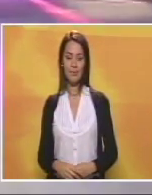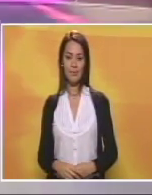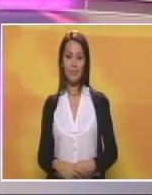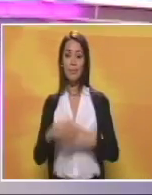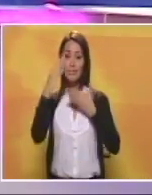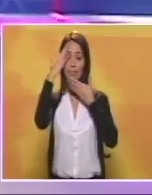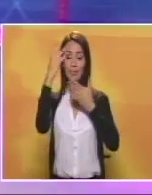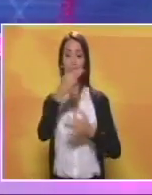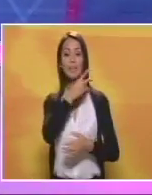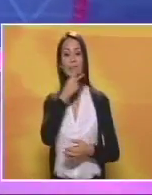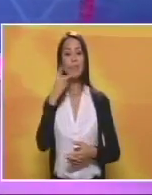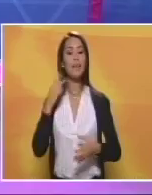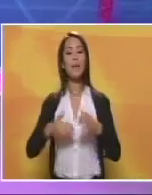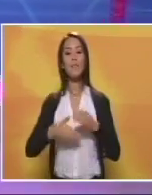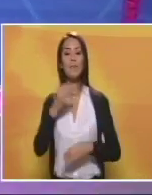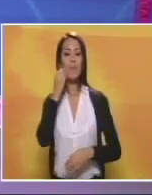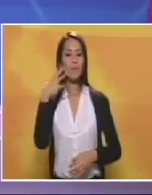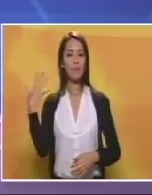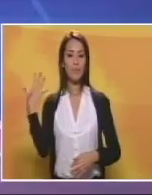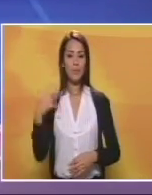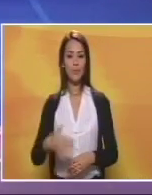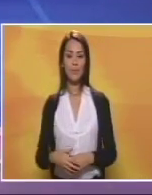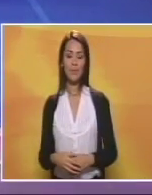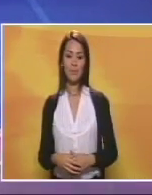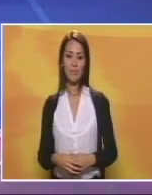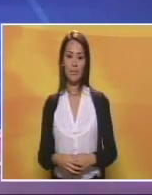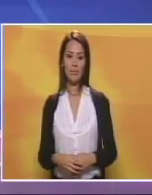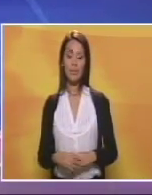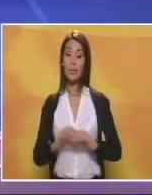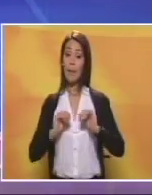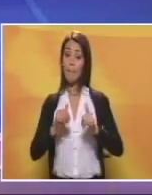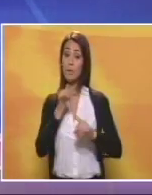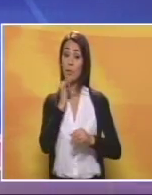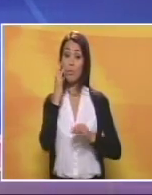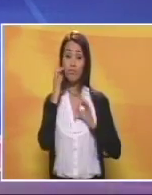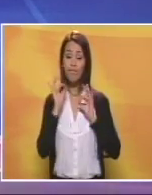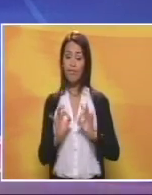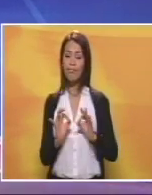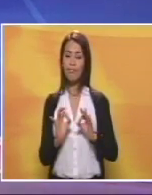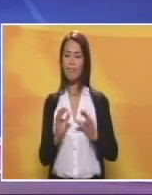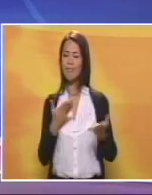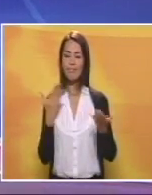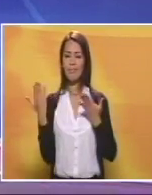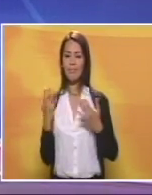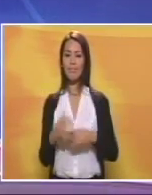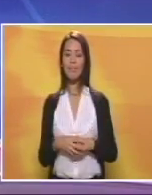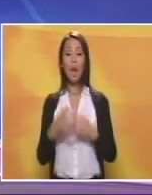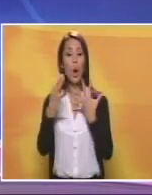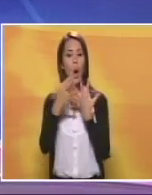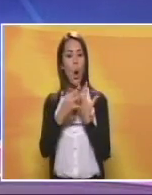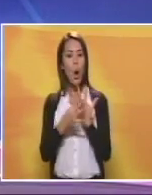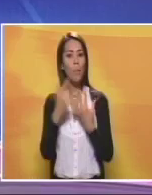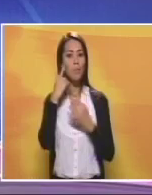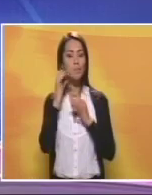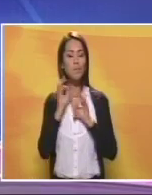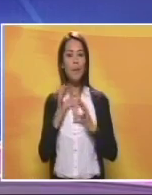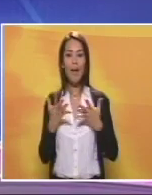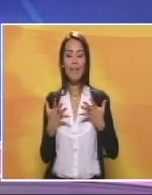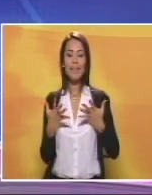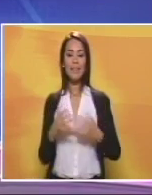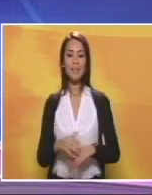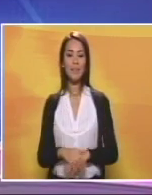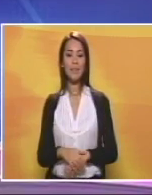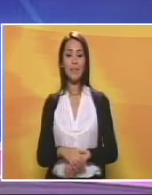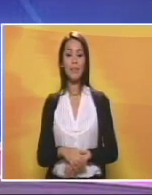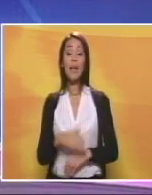Hola, ¿qué tal amigos? Soy Carilis Cuadros y esto es Estrenos y Estrellas. Iniciamos las noticias del mundo del espectáculo con la boda más esperada del año. El príncipe Harry